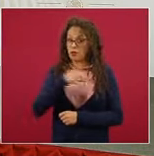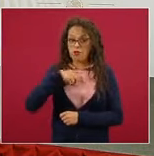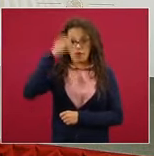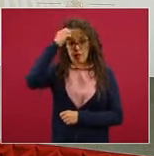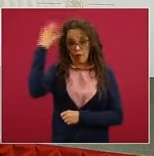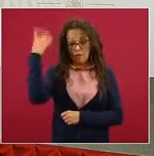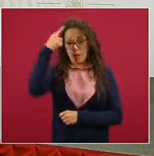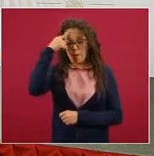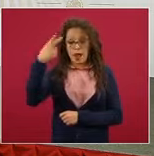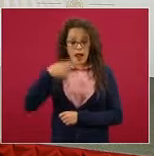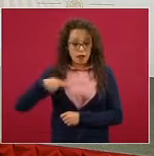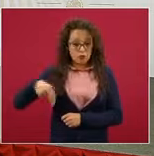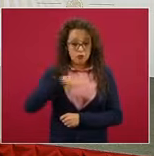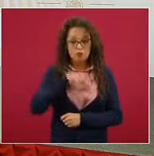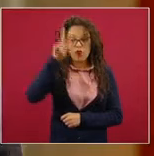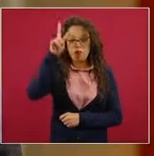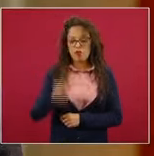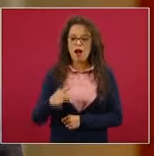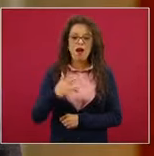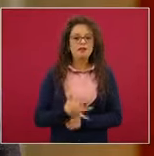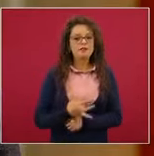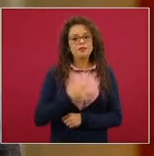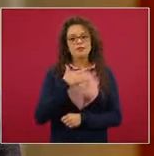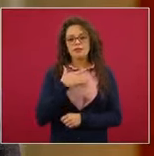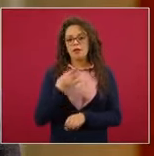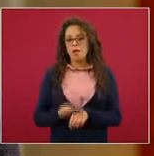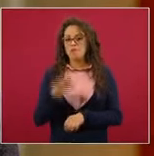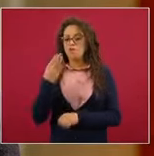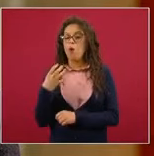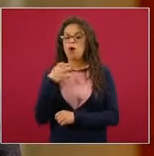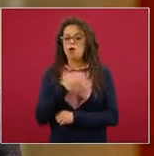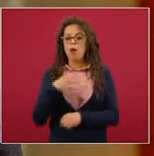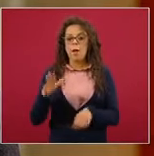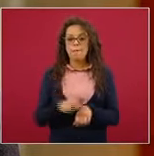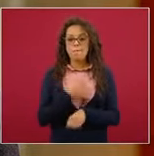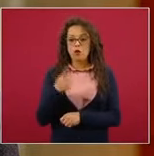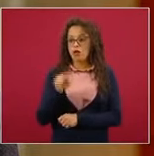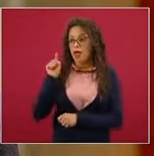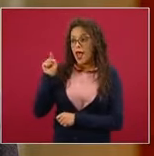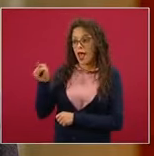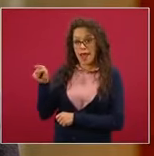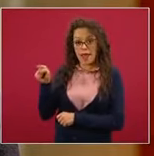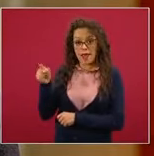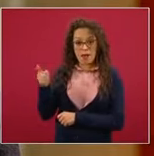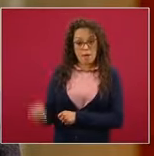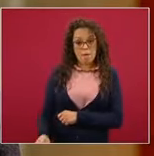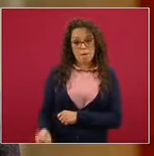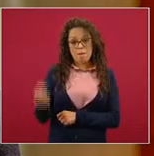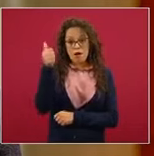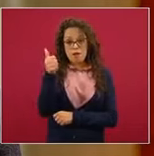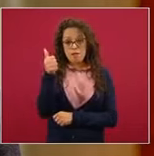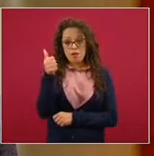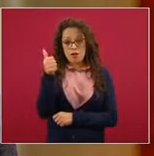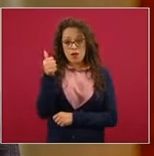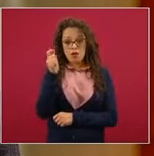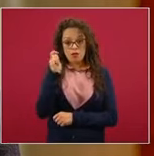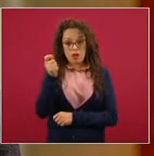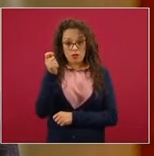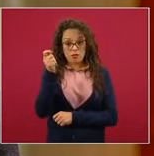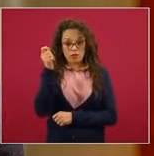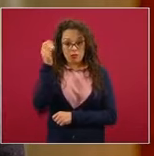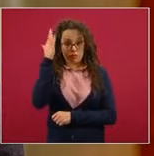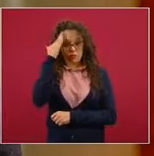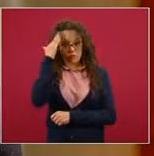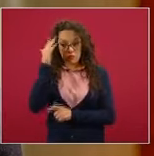enorme satisfacción, fue uno de los primeros, si no es que el primer mandatario, definitivamente del grupo